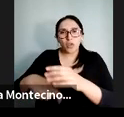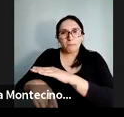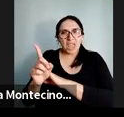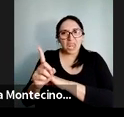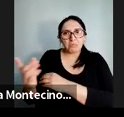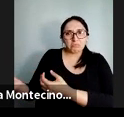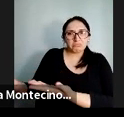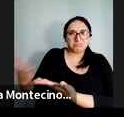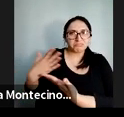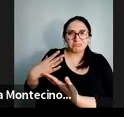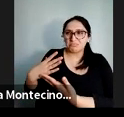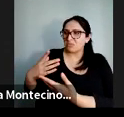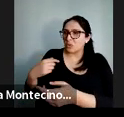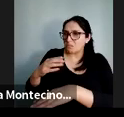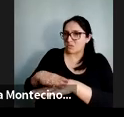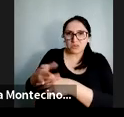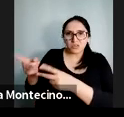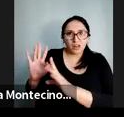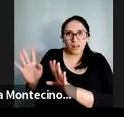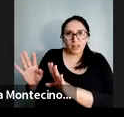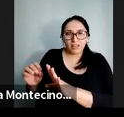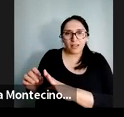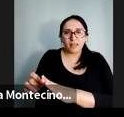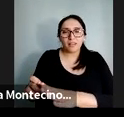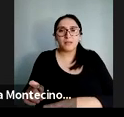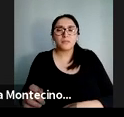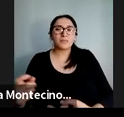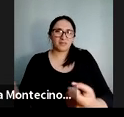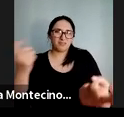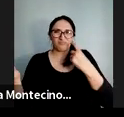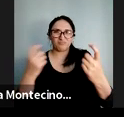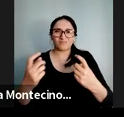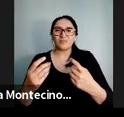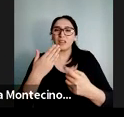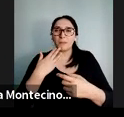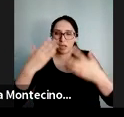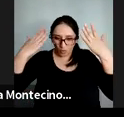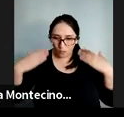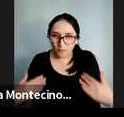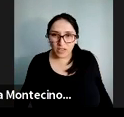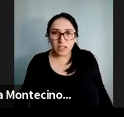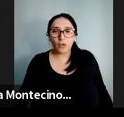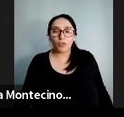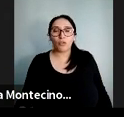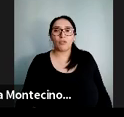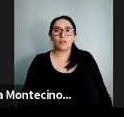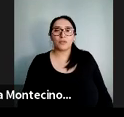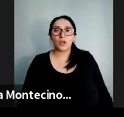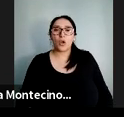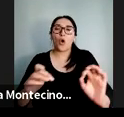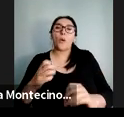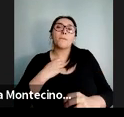consentimiento, que muchas han recibido, por ejemplo, ataques apelando a algo muy, muy específico de sus vidas y así.